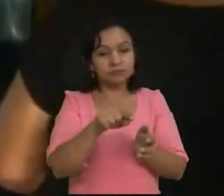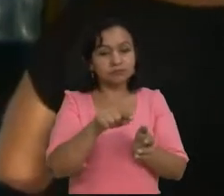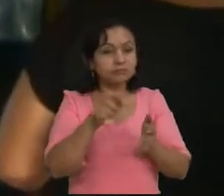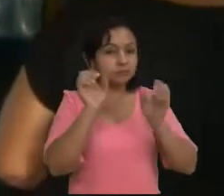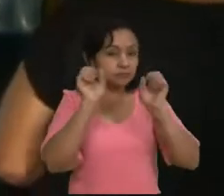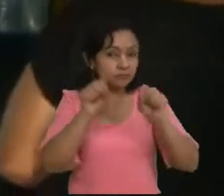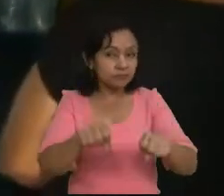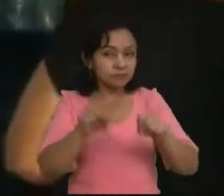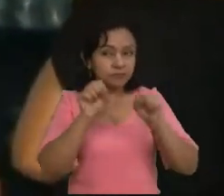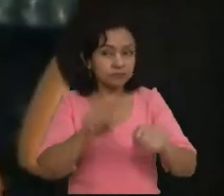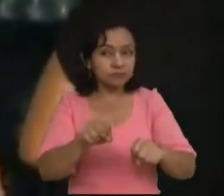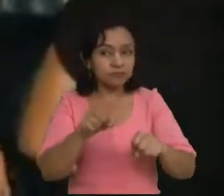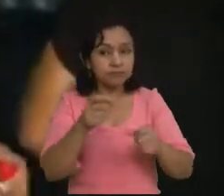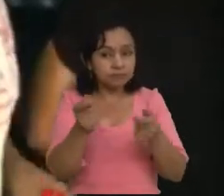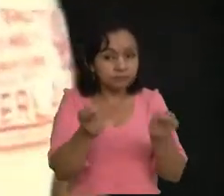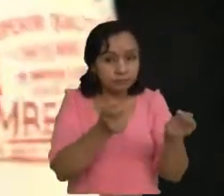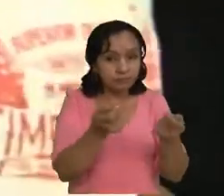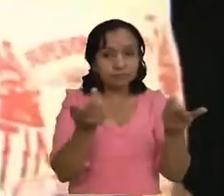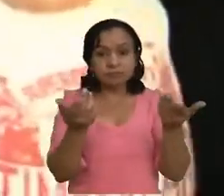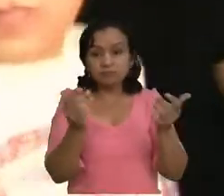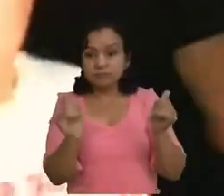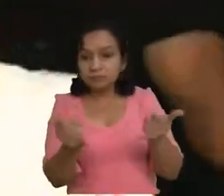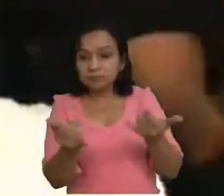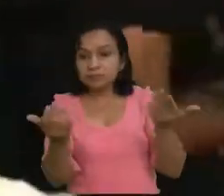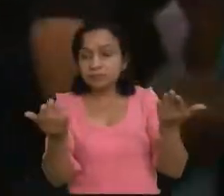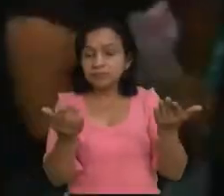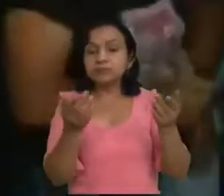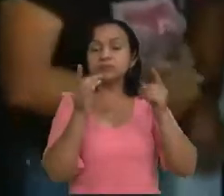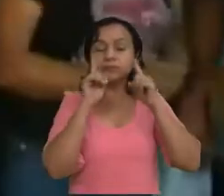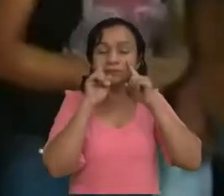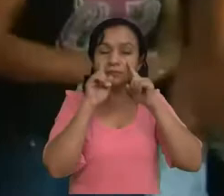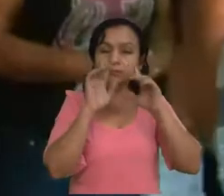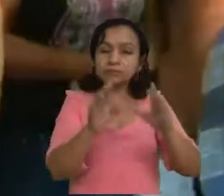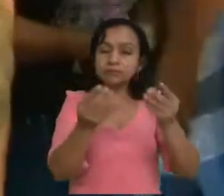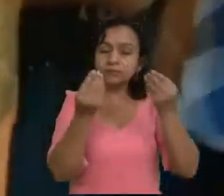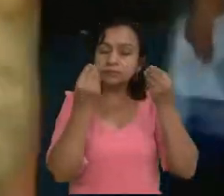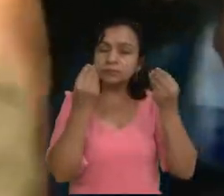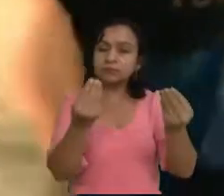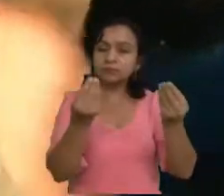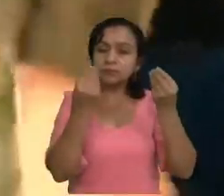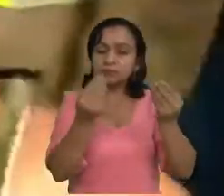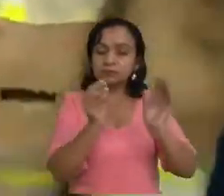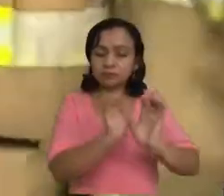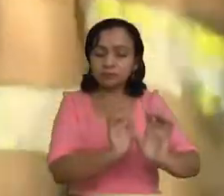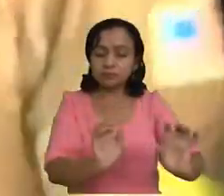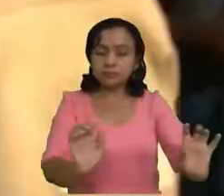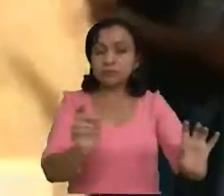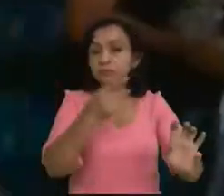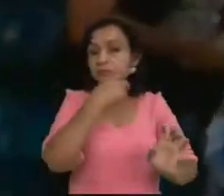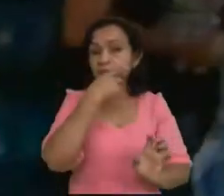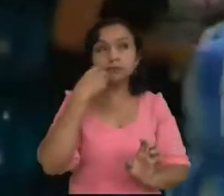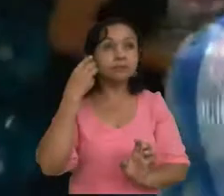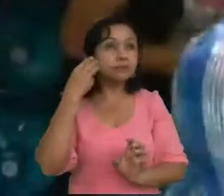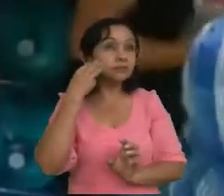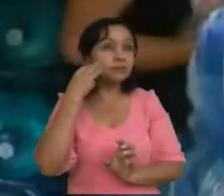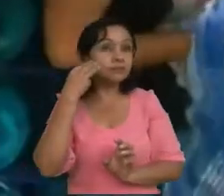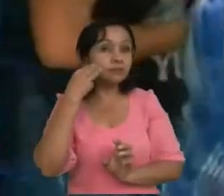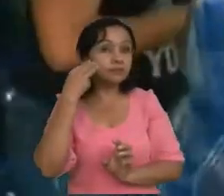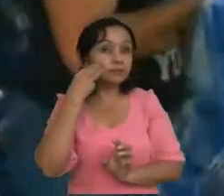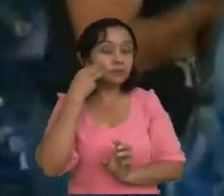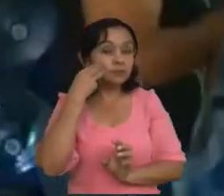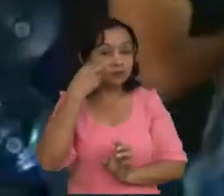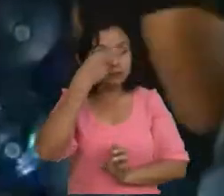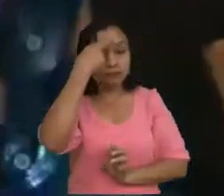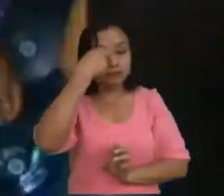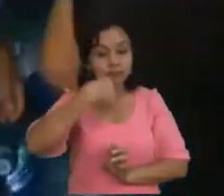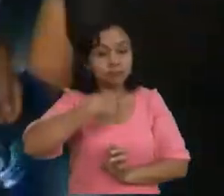pueden manipular, tocar. Hay que tener mucho cuidado con los niños, y los padres de familia somos pues